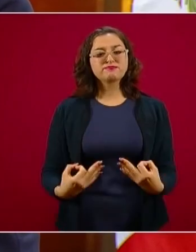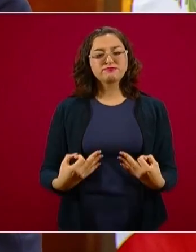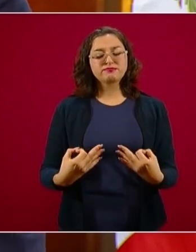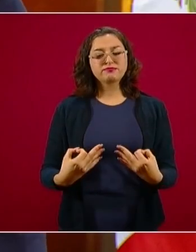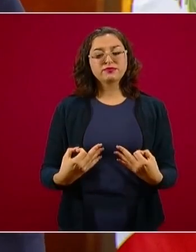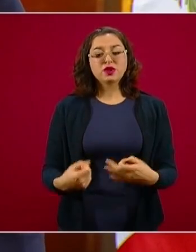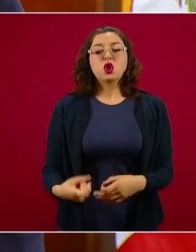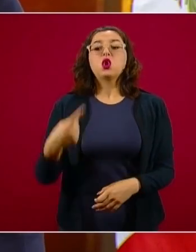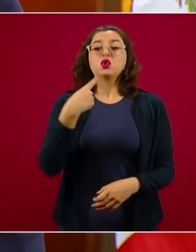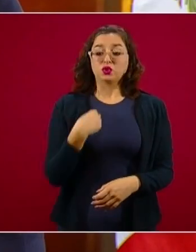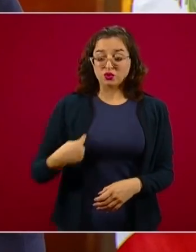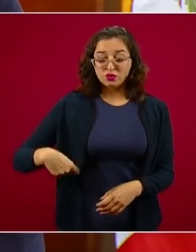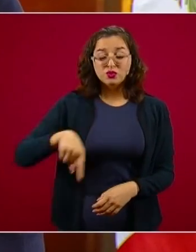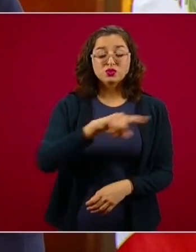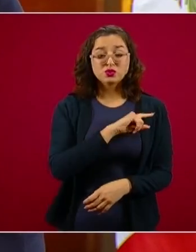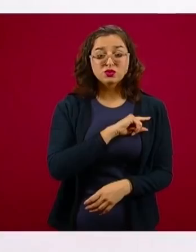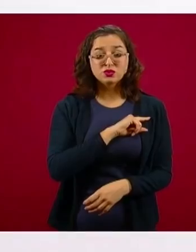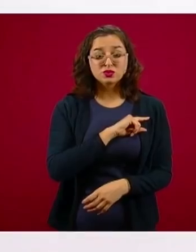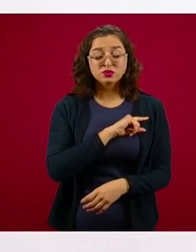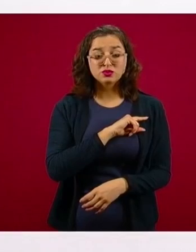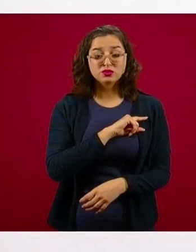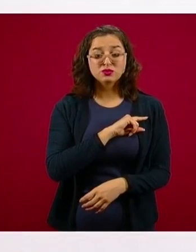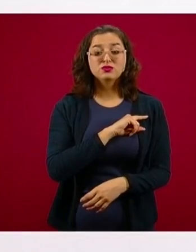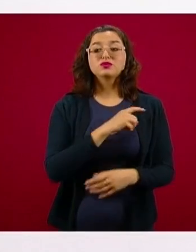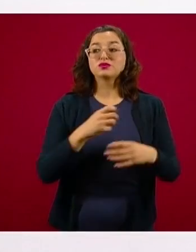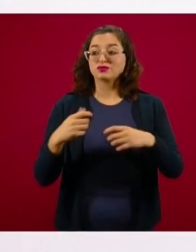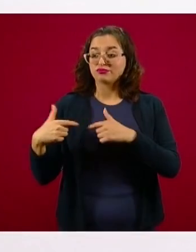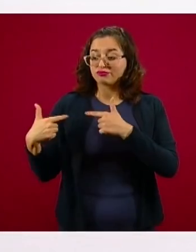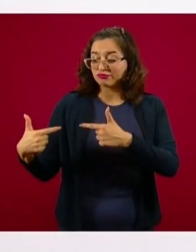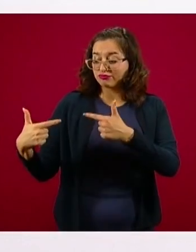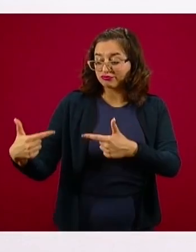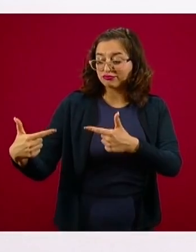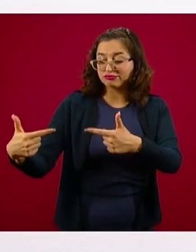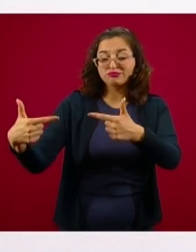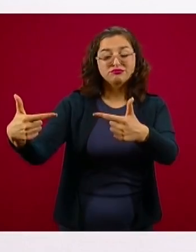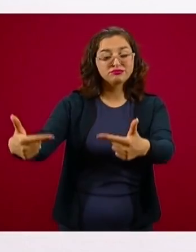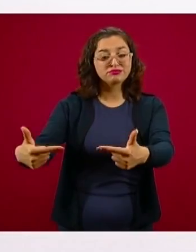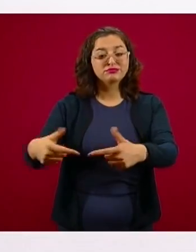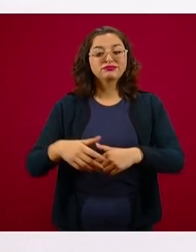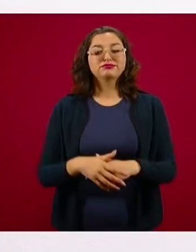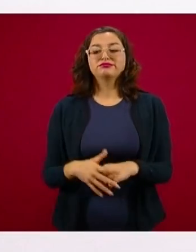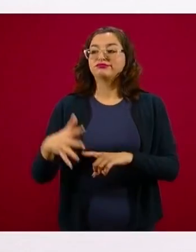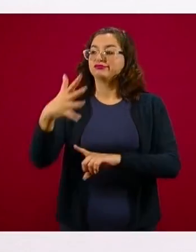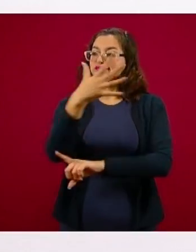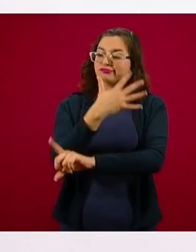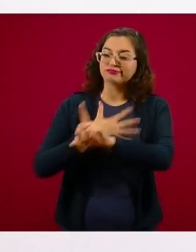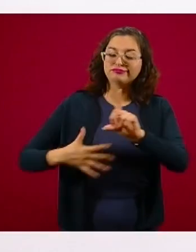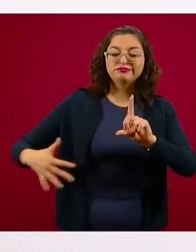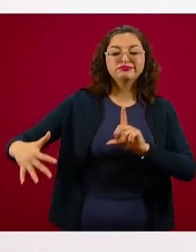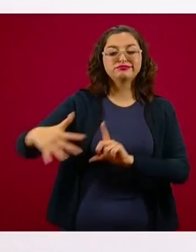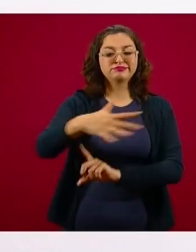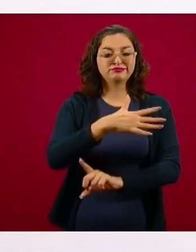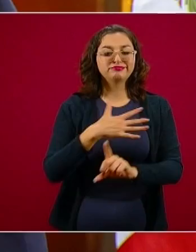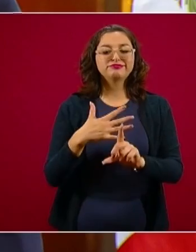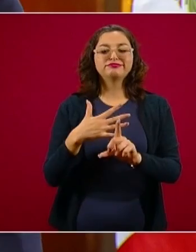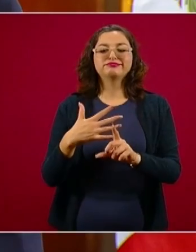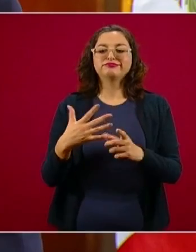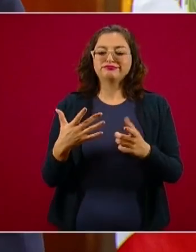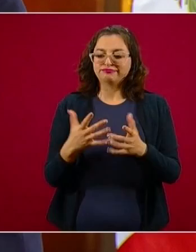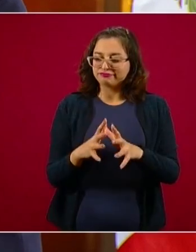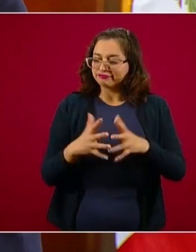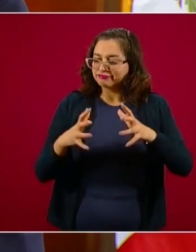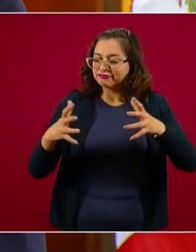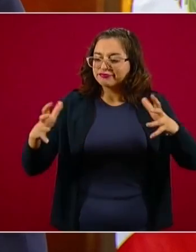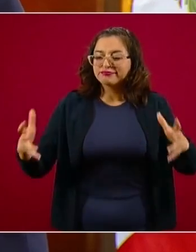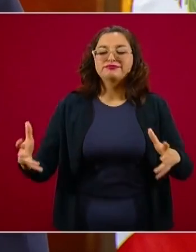nacional electoral y del tribunal electoral del poder judicial de la federación pero todos estarán atentos para que haya elecciones